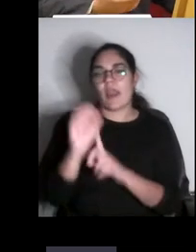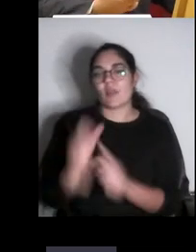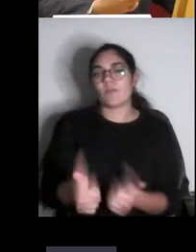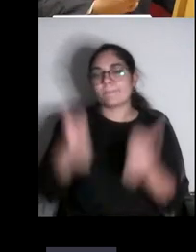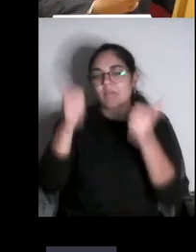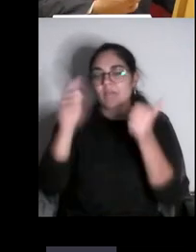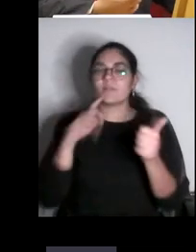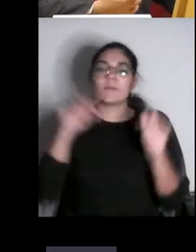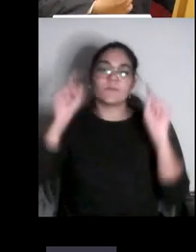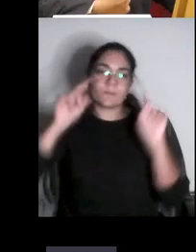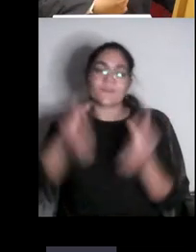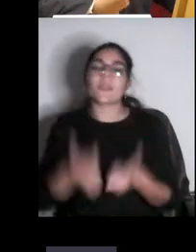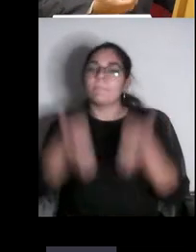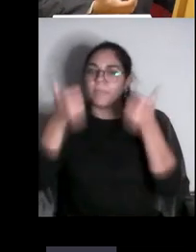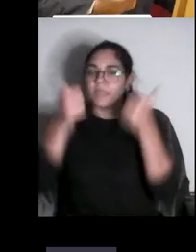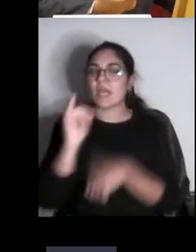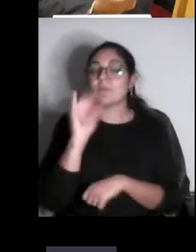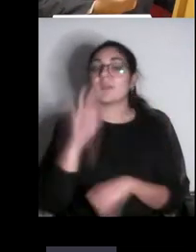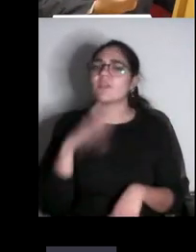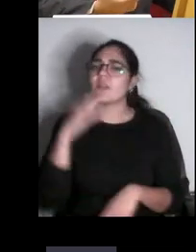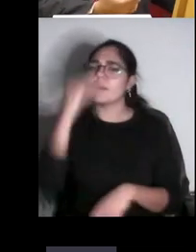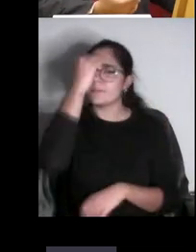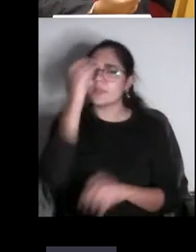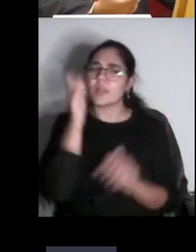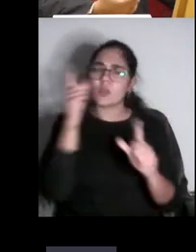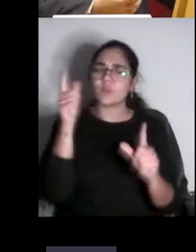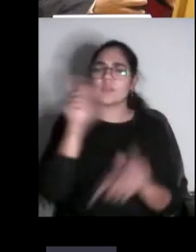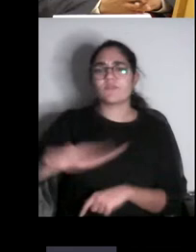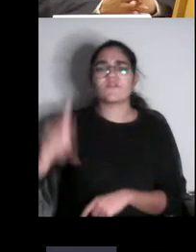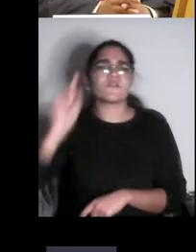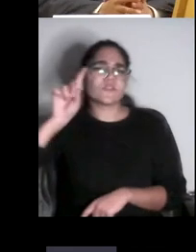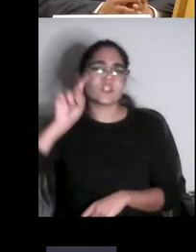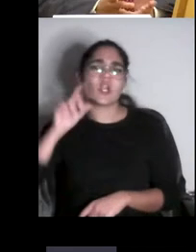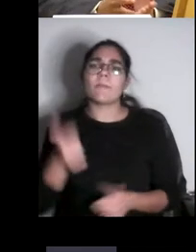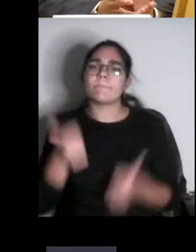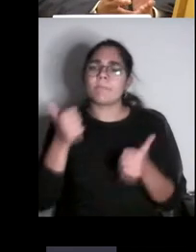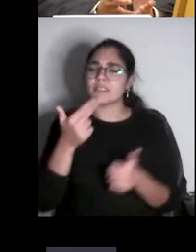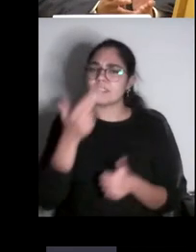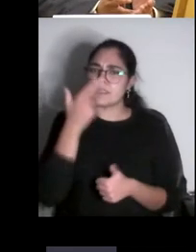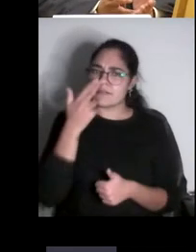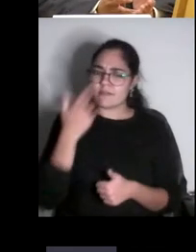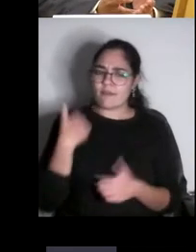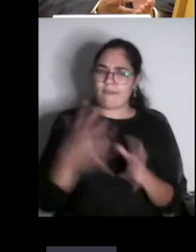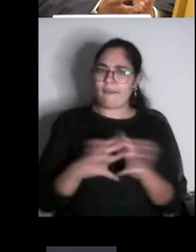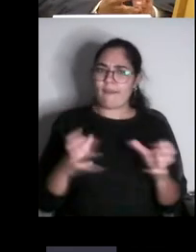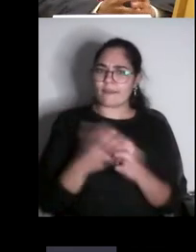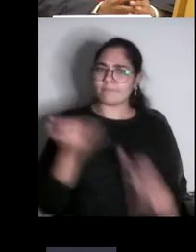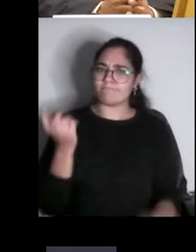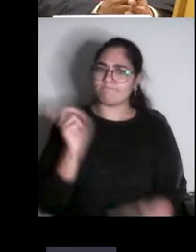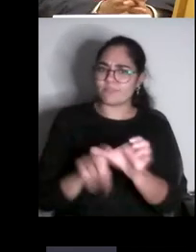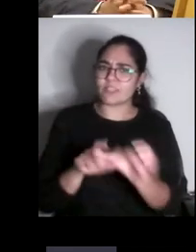mayor implicación de los profesores, esa mayor participación en Docentia. Y los resultados son muy buenos.